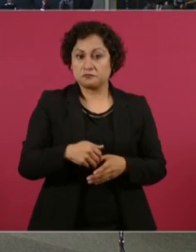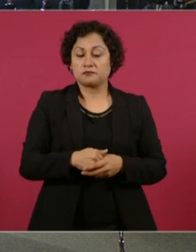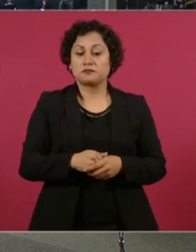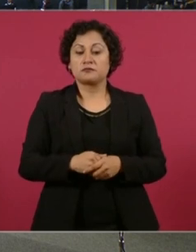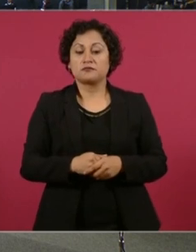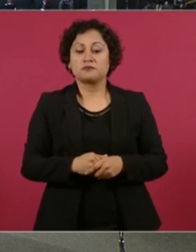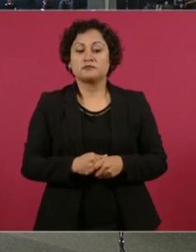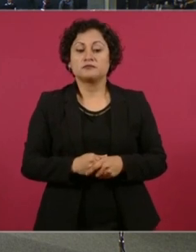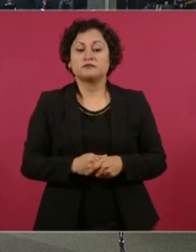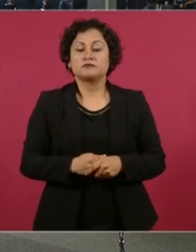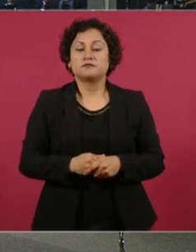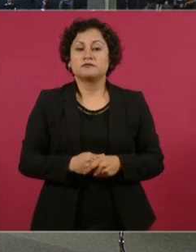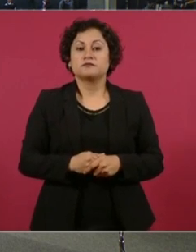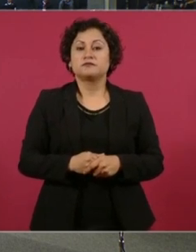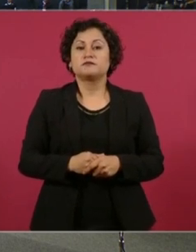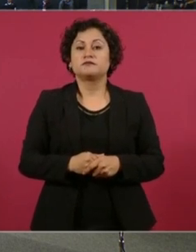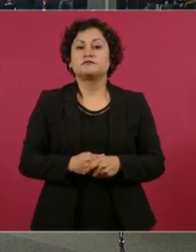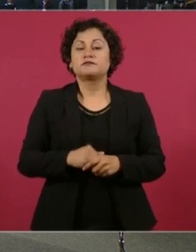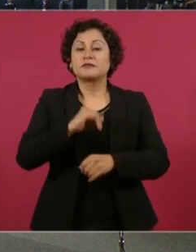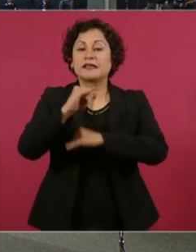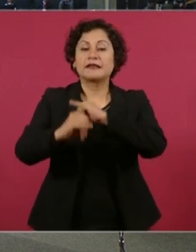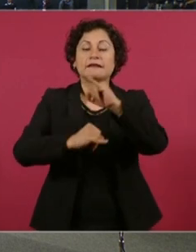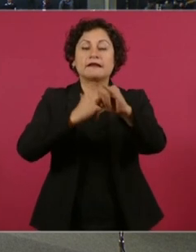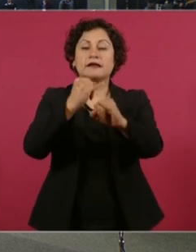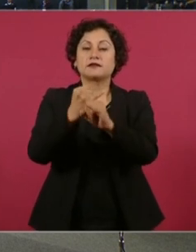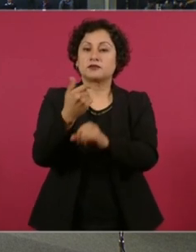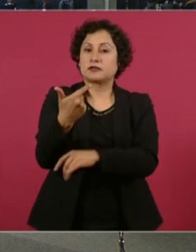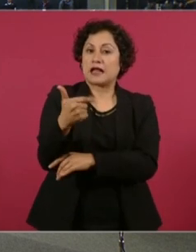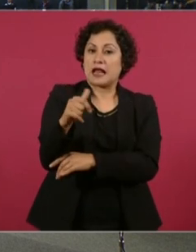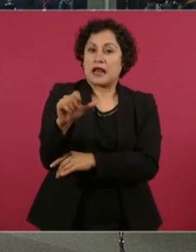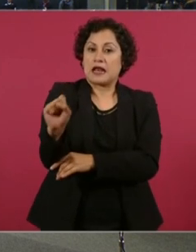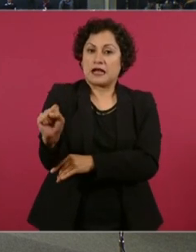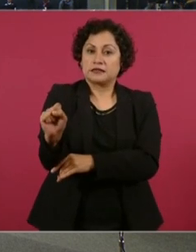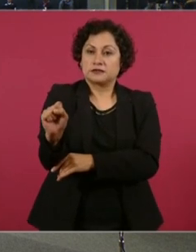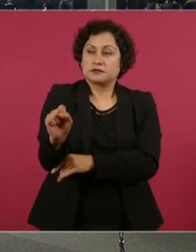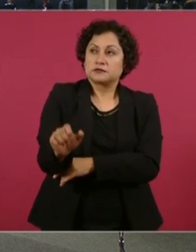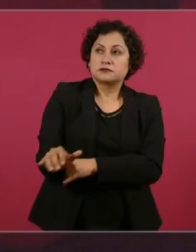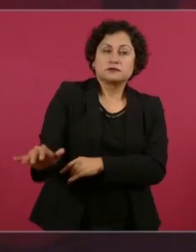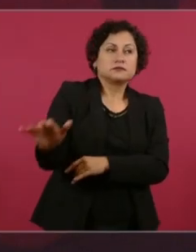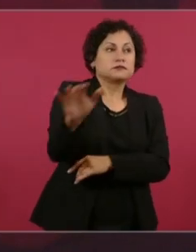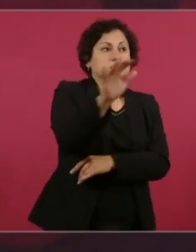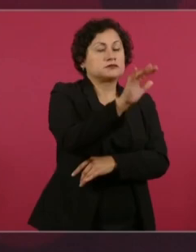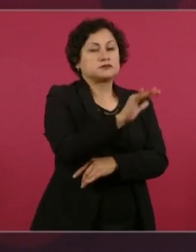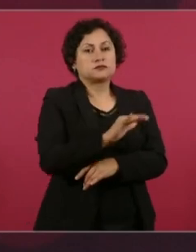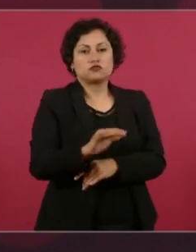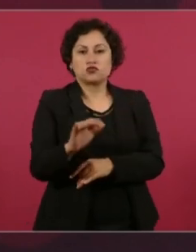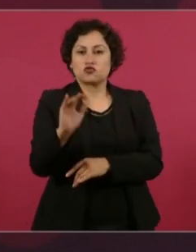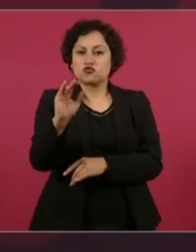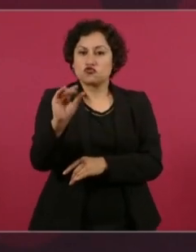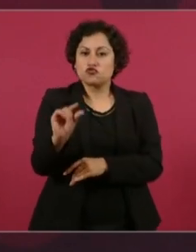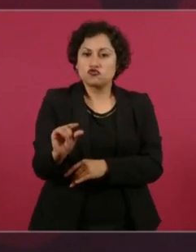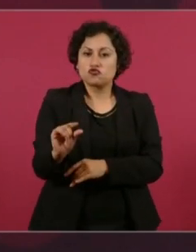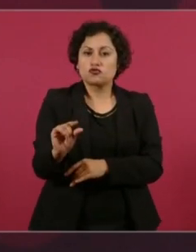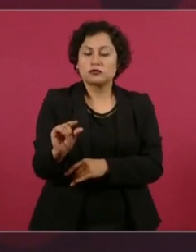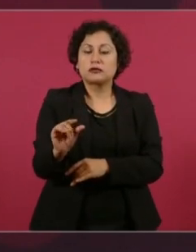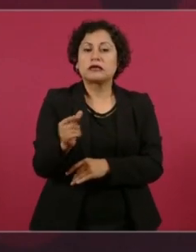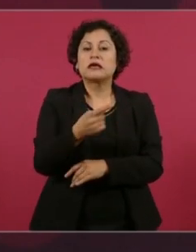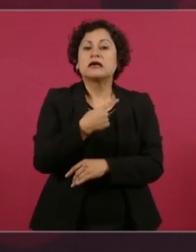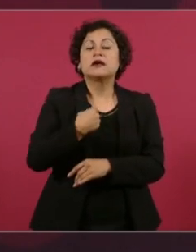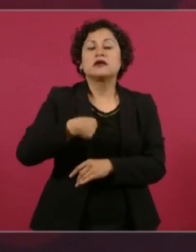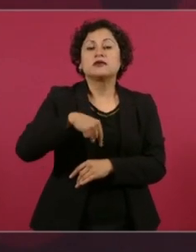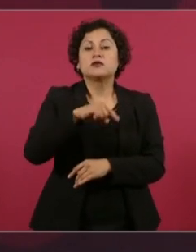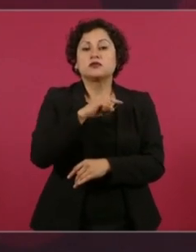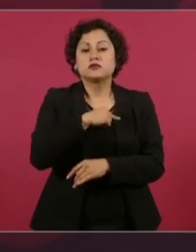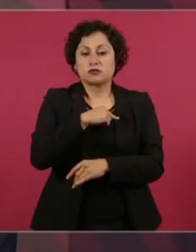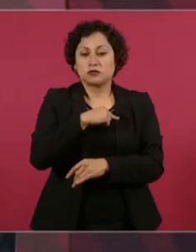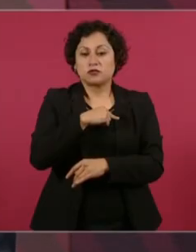Está el precio del gas internacional muy abajo. Y nosotros estamos